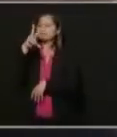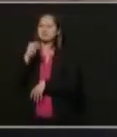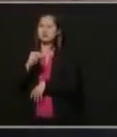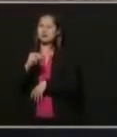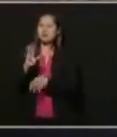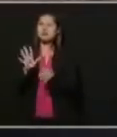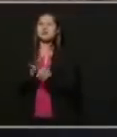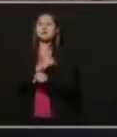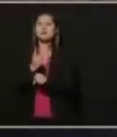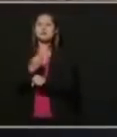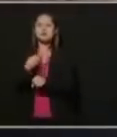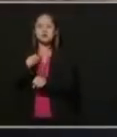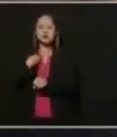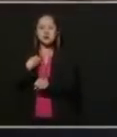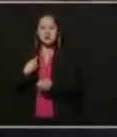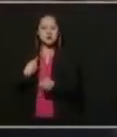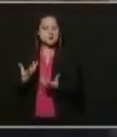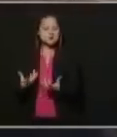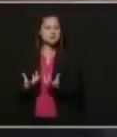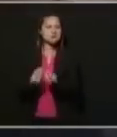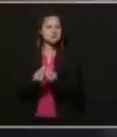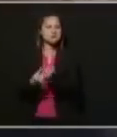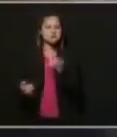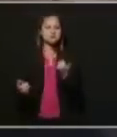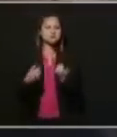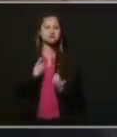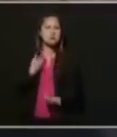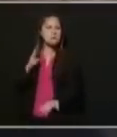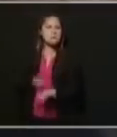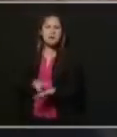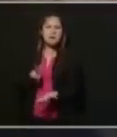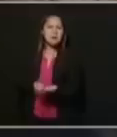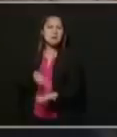nada, o casi nada.